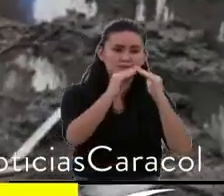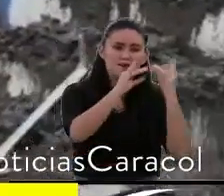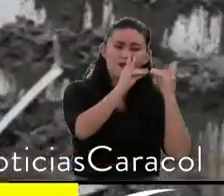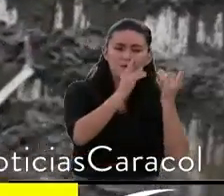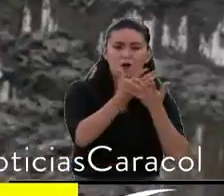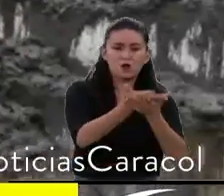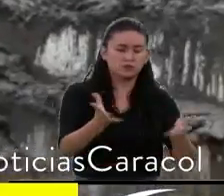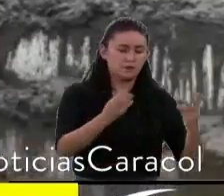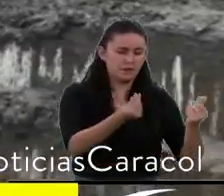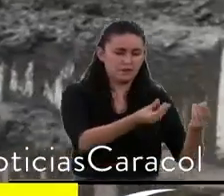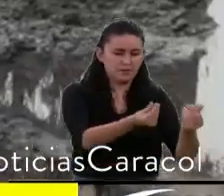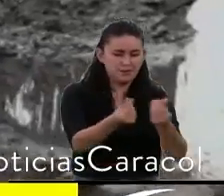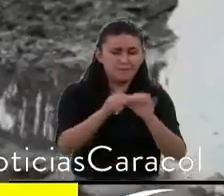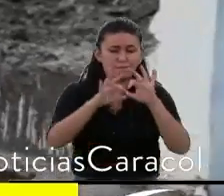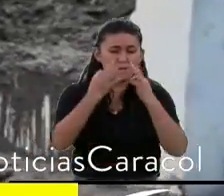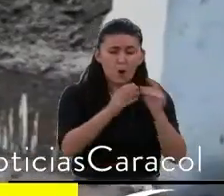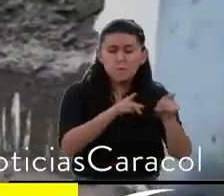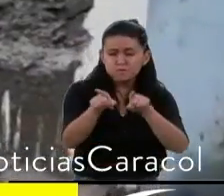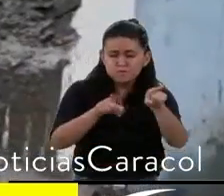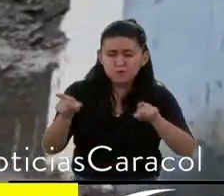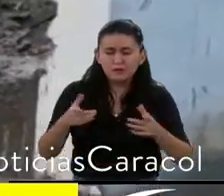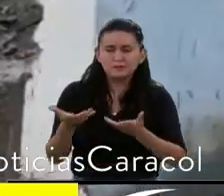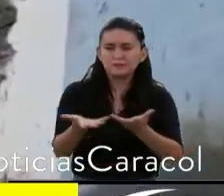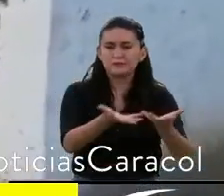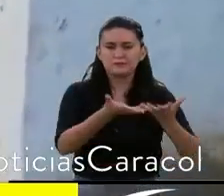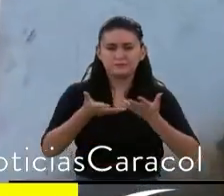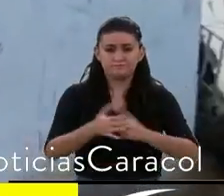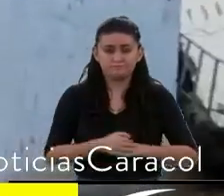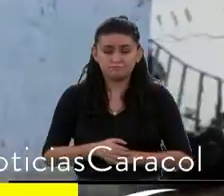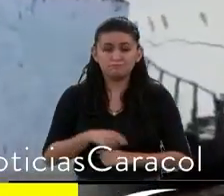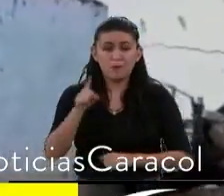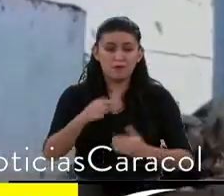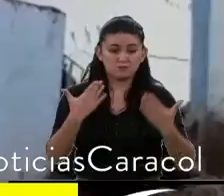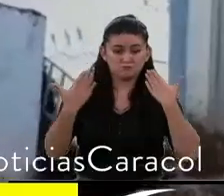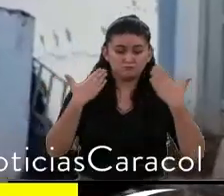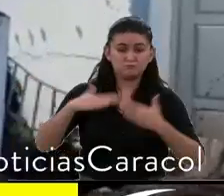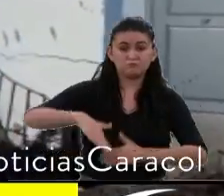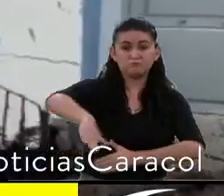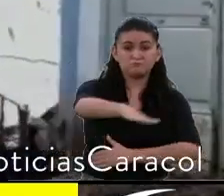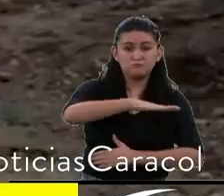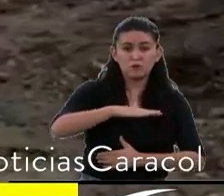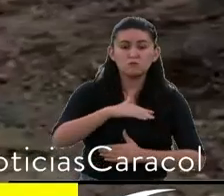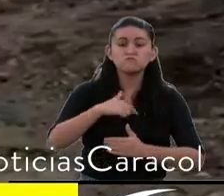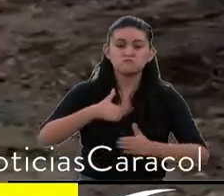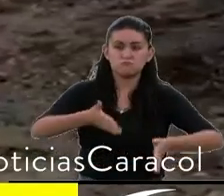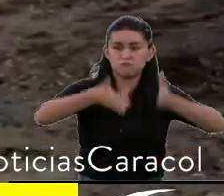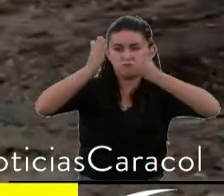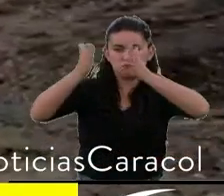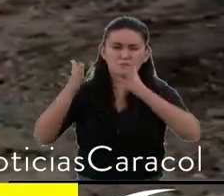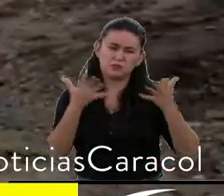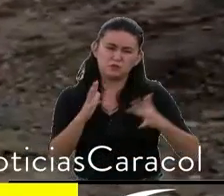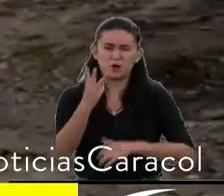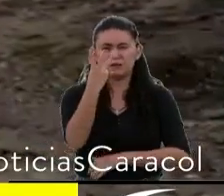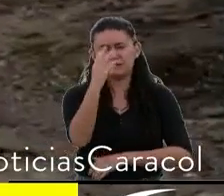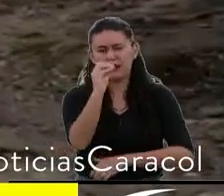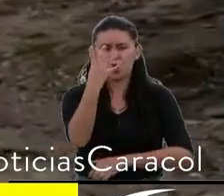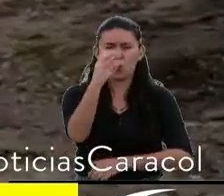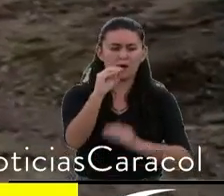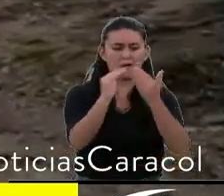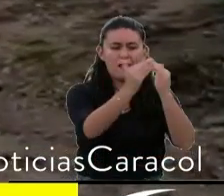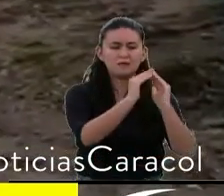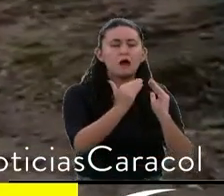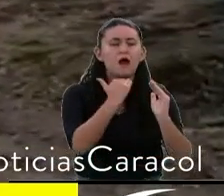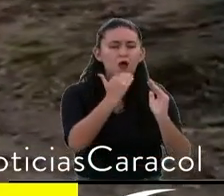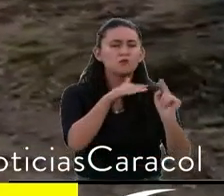resultaron damnificadas. En el sector urbano como en lo rural. En el sector urbano tenemos cerca entre 40 y 50 viviendas